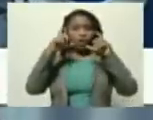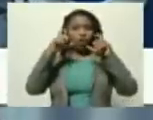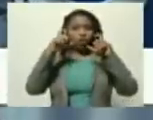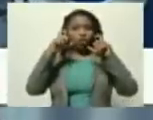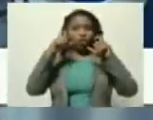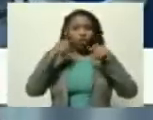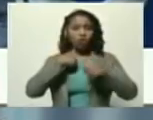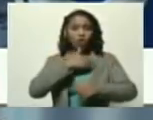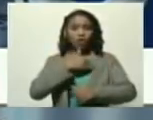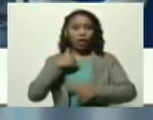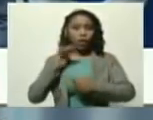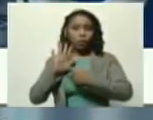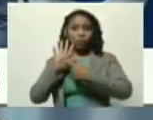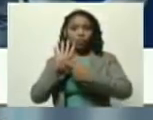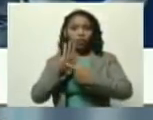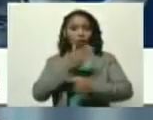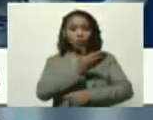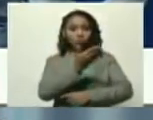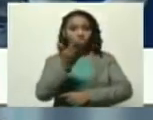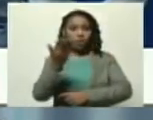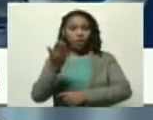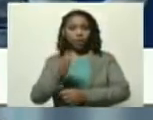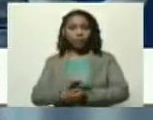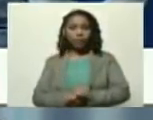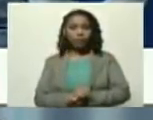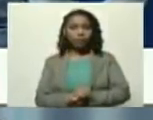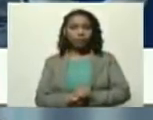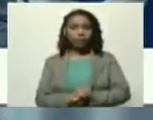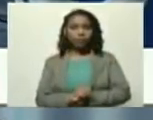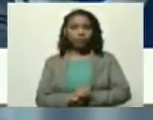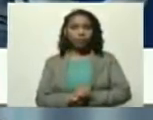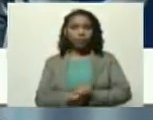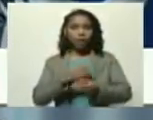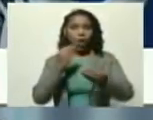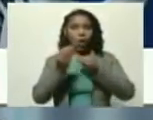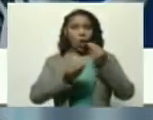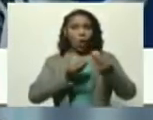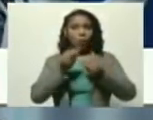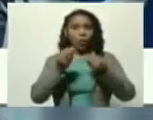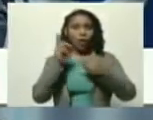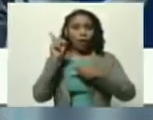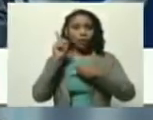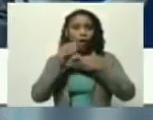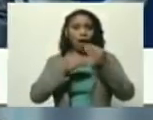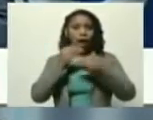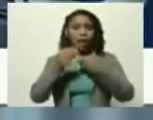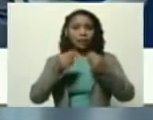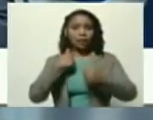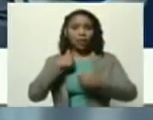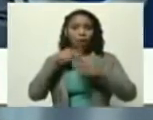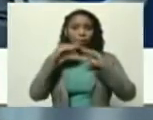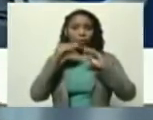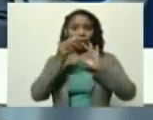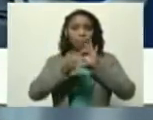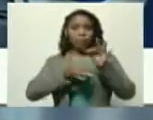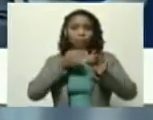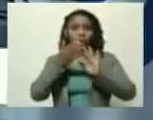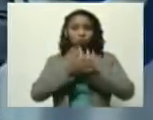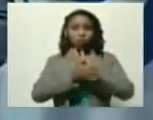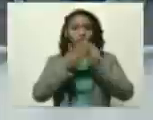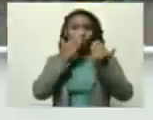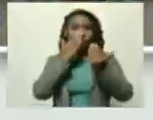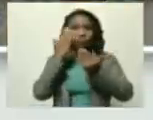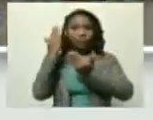que quiero mostrar a todos ustedes el alcance de esto que estoy hablando. Aquí pueden verse